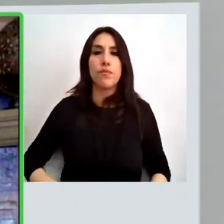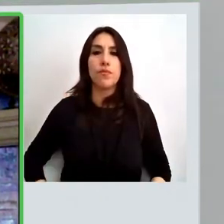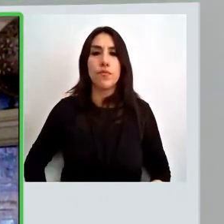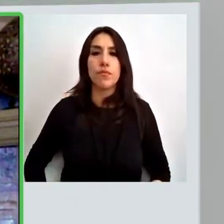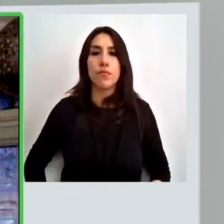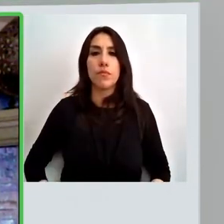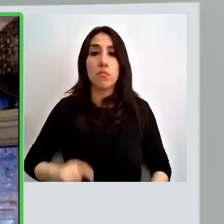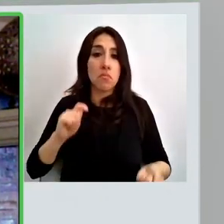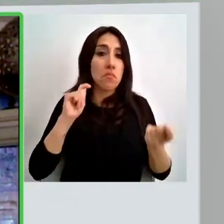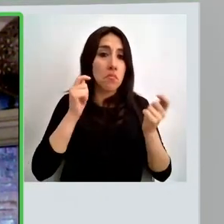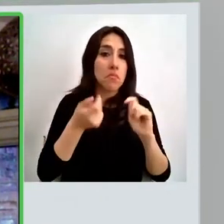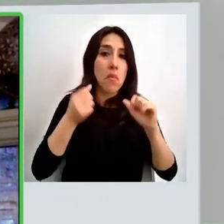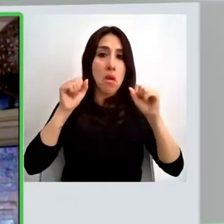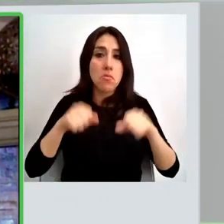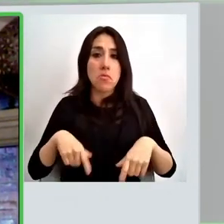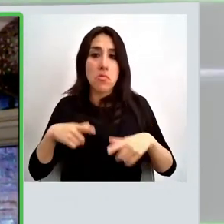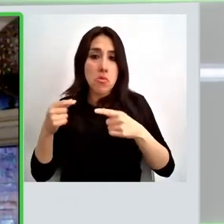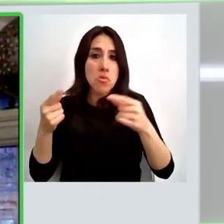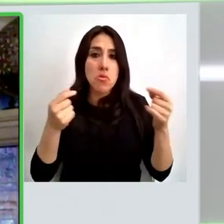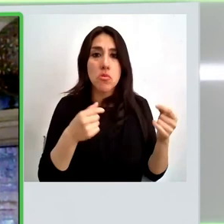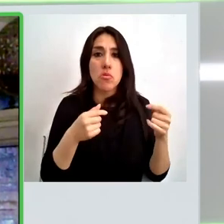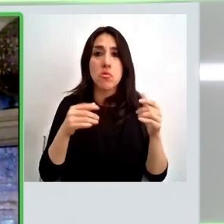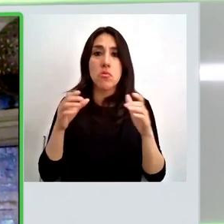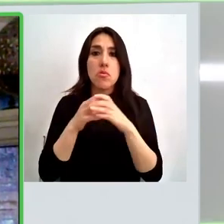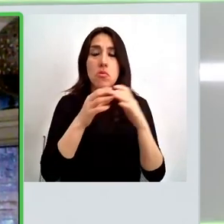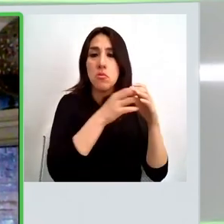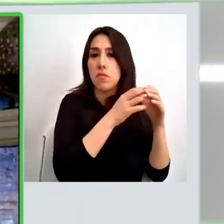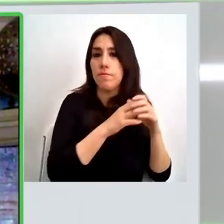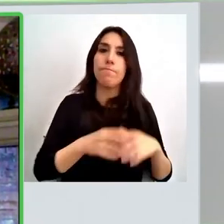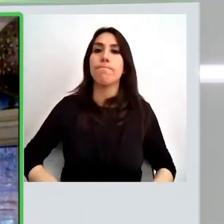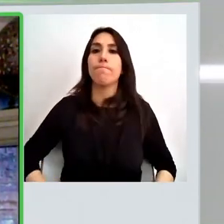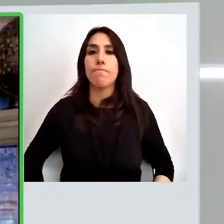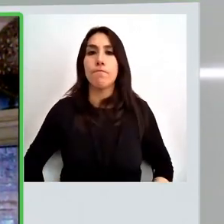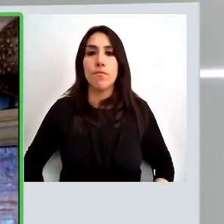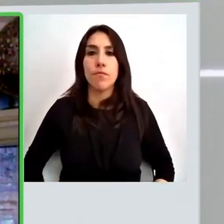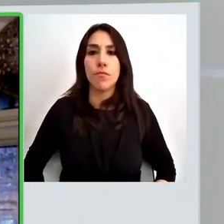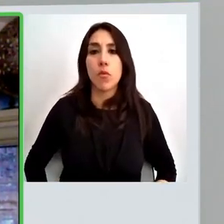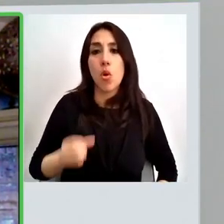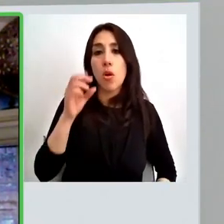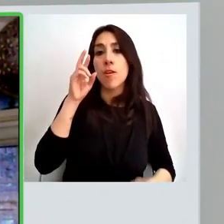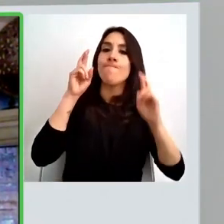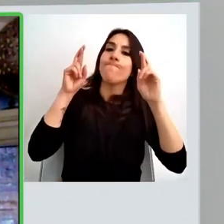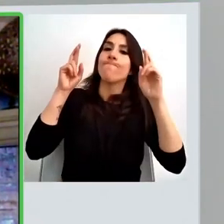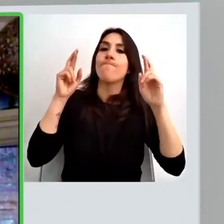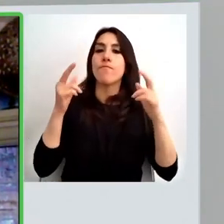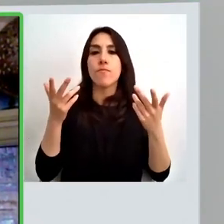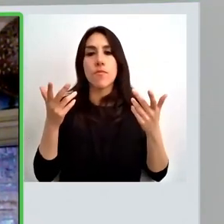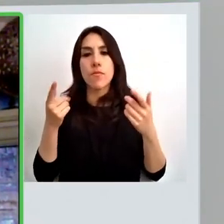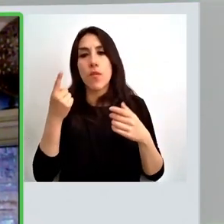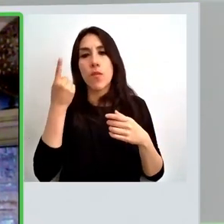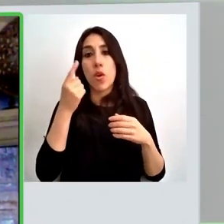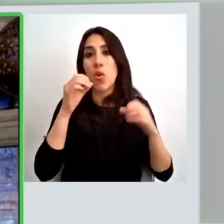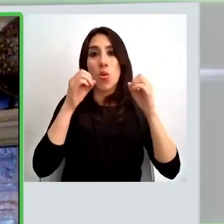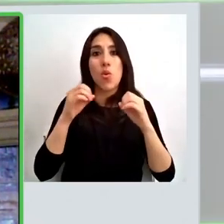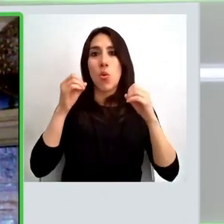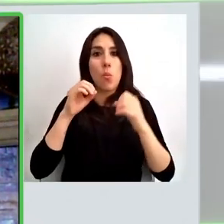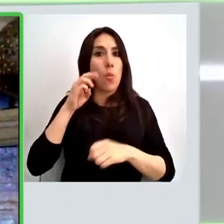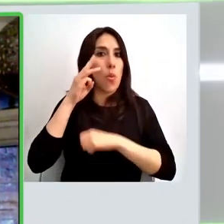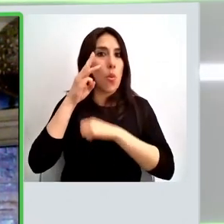organizaciones lo ideal es que sea simple no hay una forma correcta o incorrecta de poder